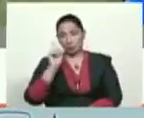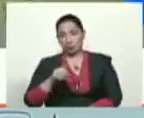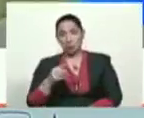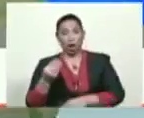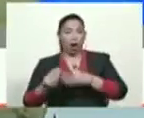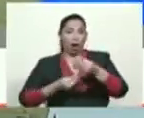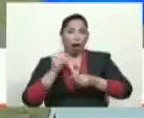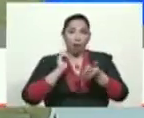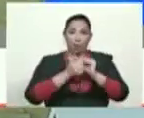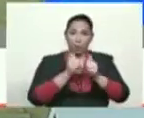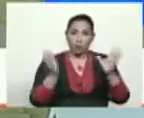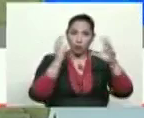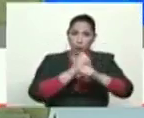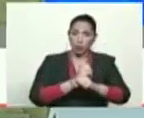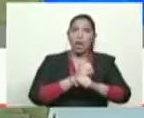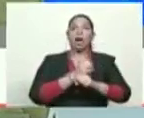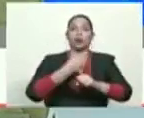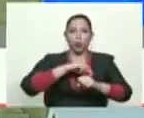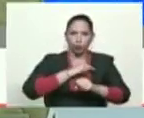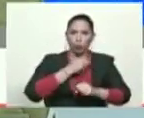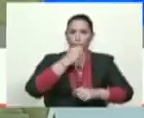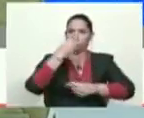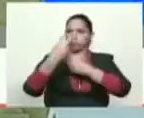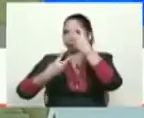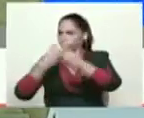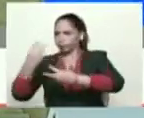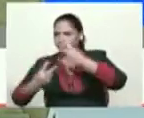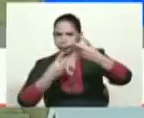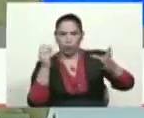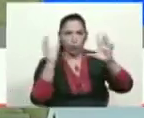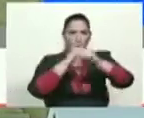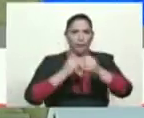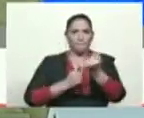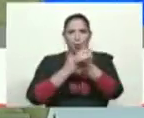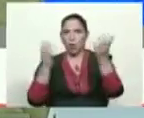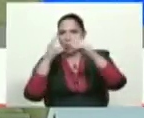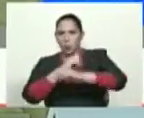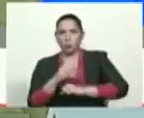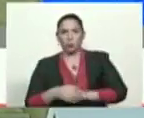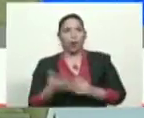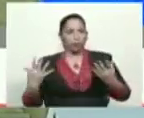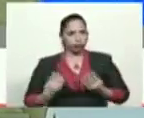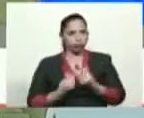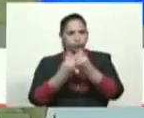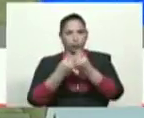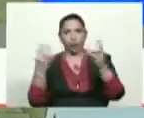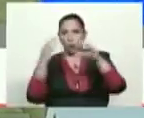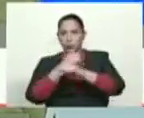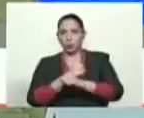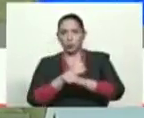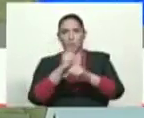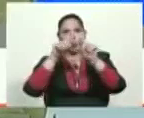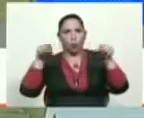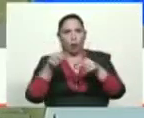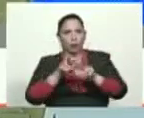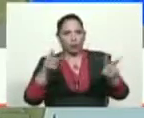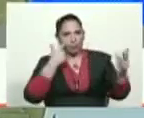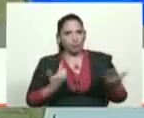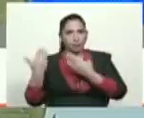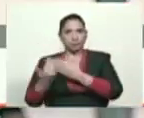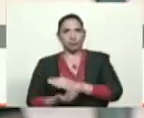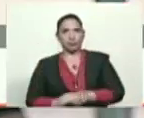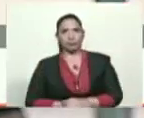deportes nocturnos nosotros hacer patrullajes nocturnos apoyo nocturno acompañamiento al turno cuadrante de para ministro reverol